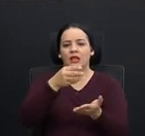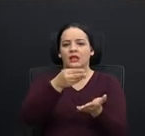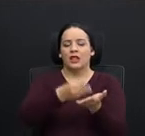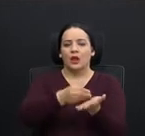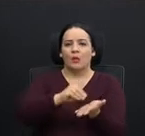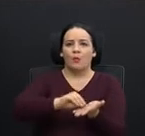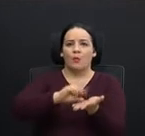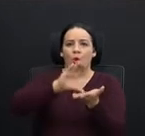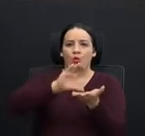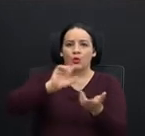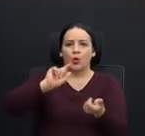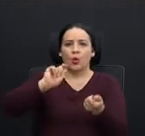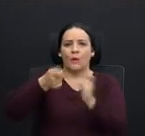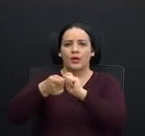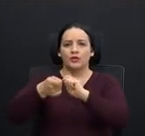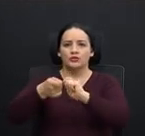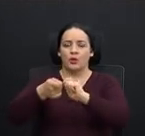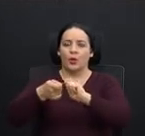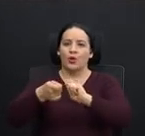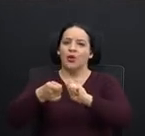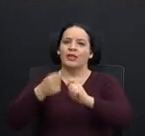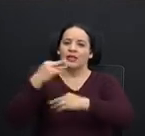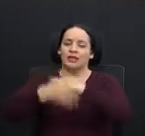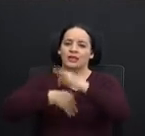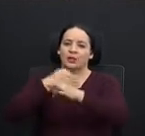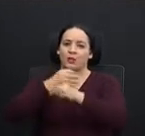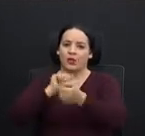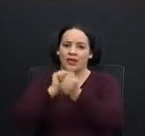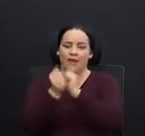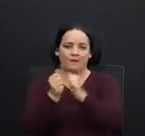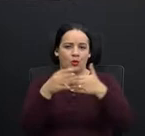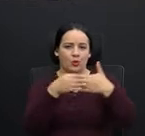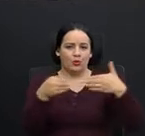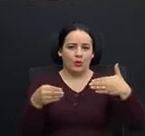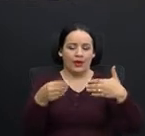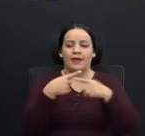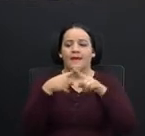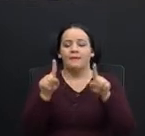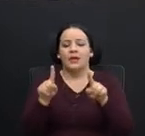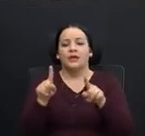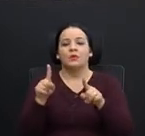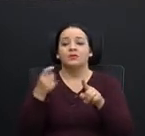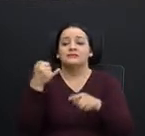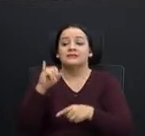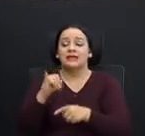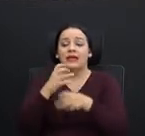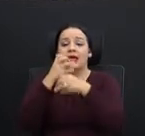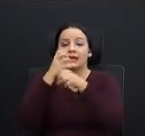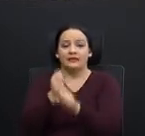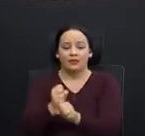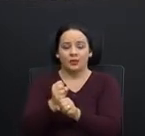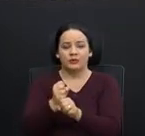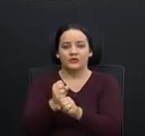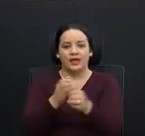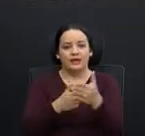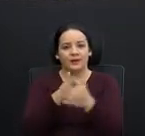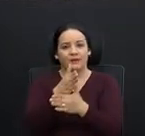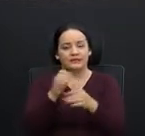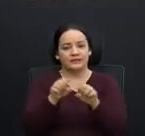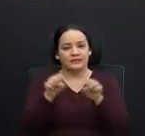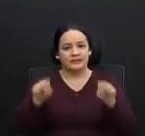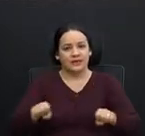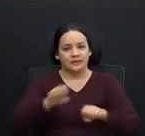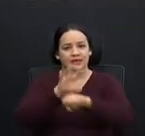conversión. Bueno, si la seguimos haciendo a través del sistema tradicional, con emisión de